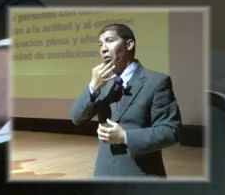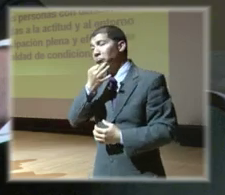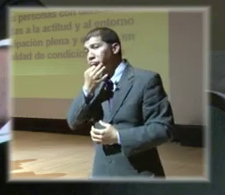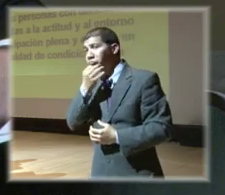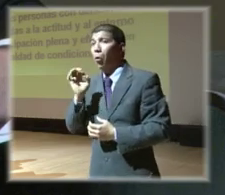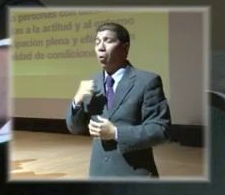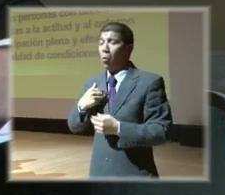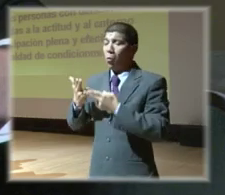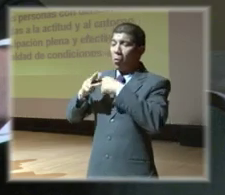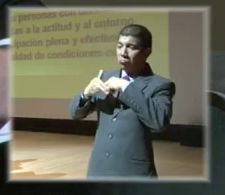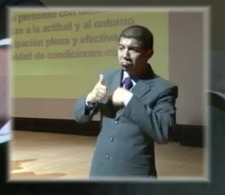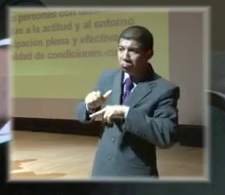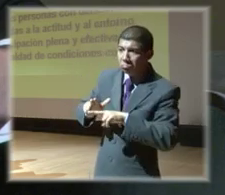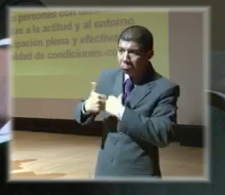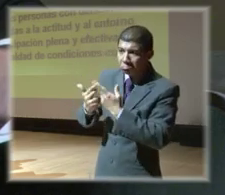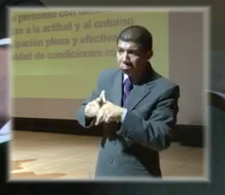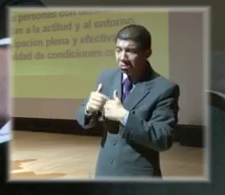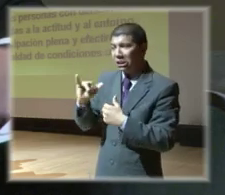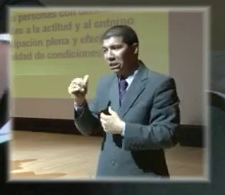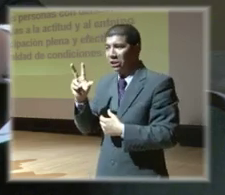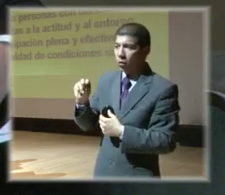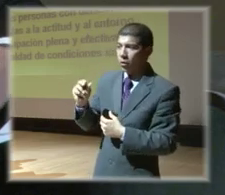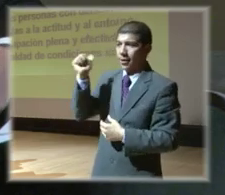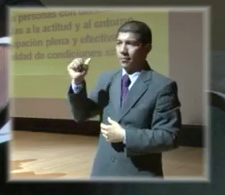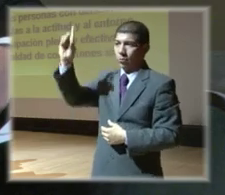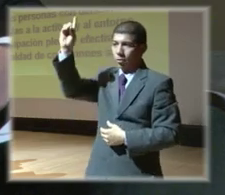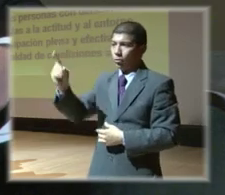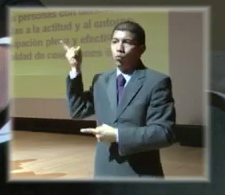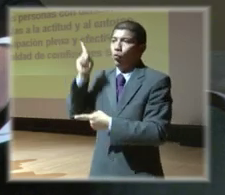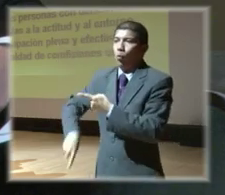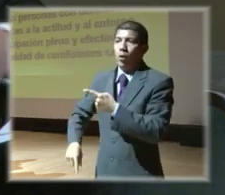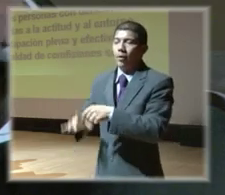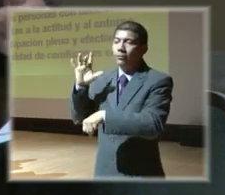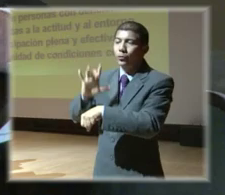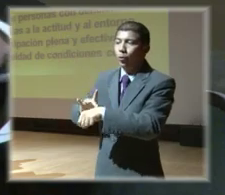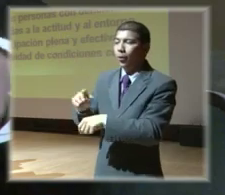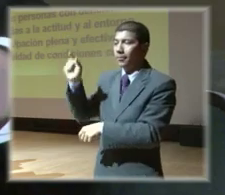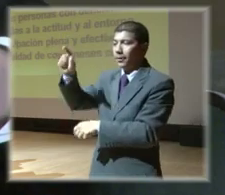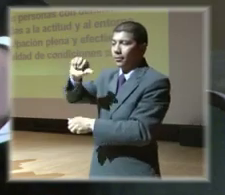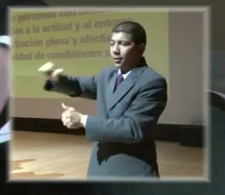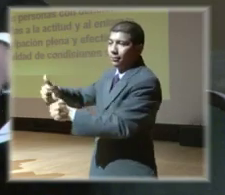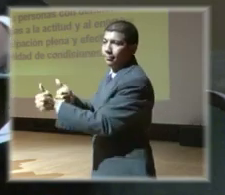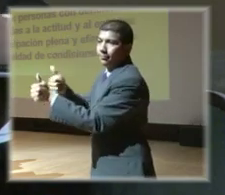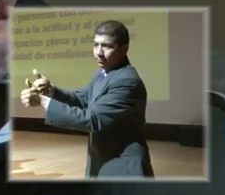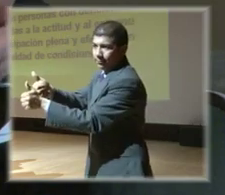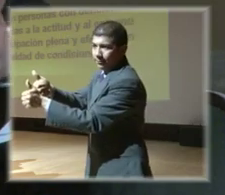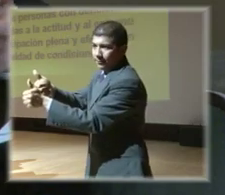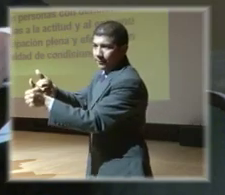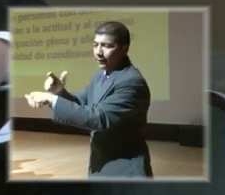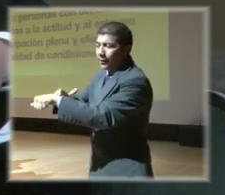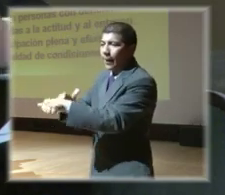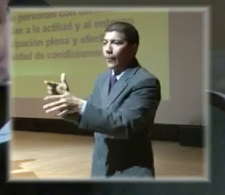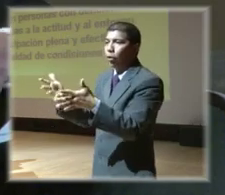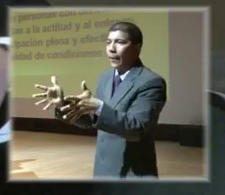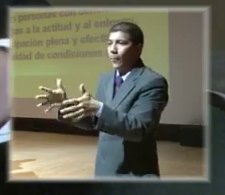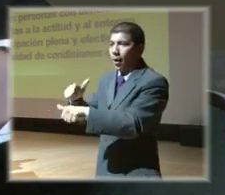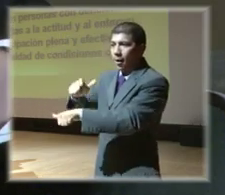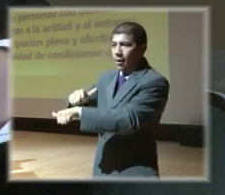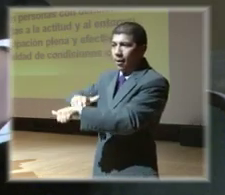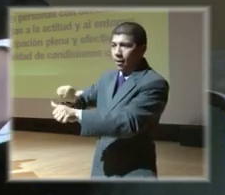la práctica de la esterilización a través de un proceso de previo de interdicción. Esto también